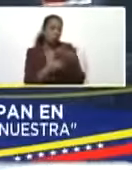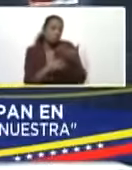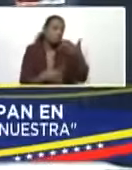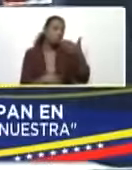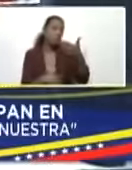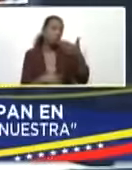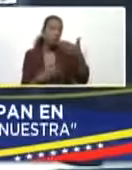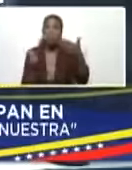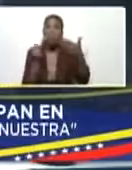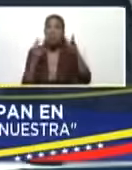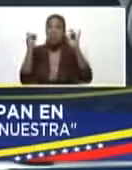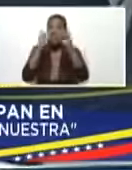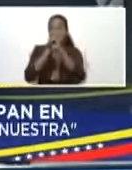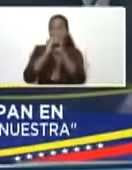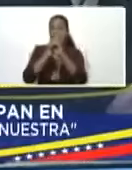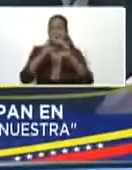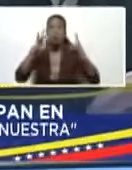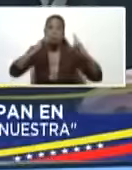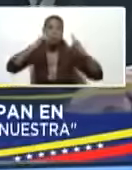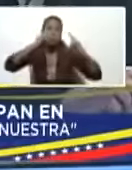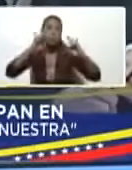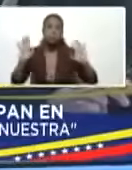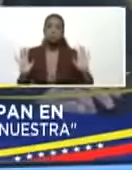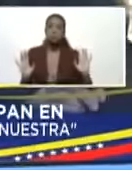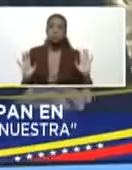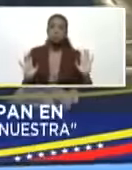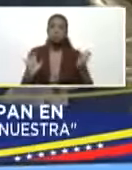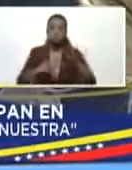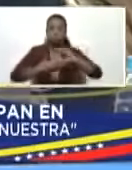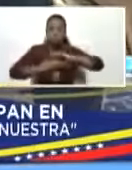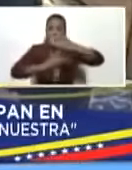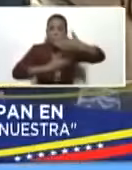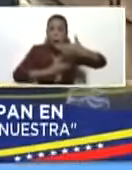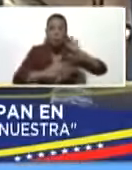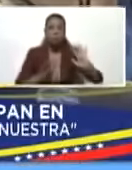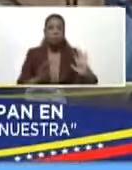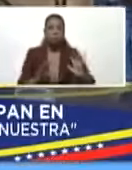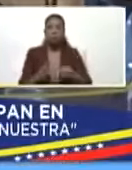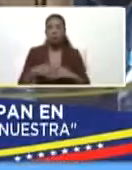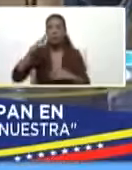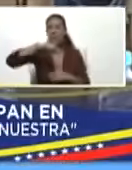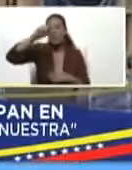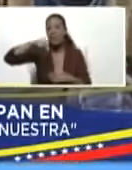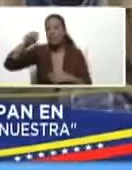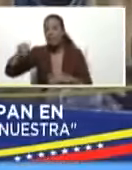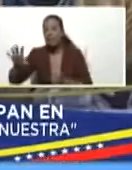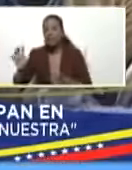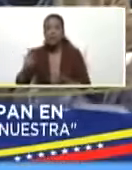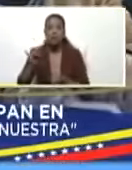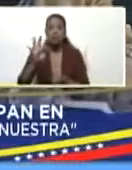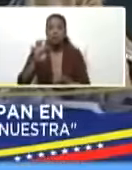o desde algún sistema de estos, Star Plus, Netflix,